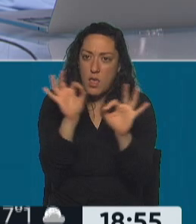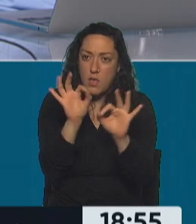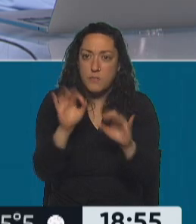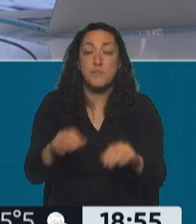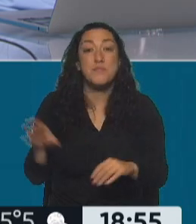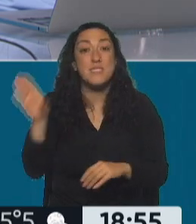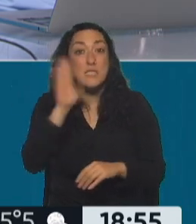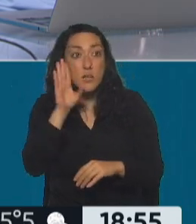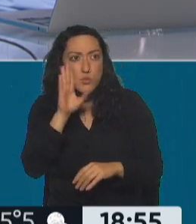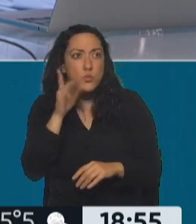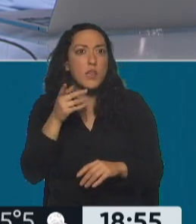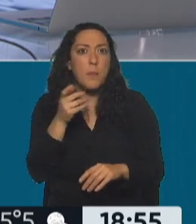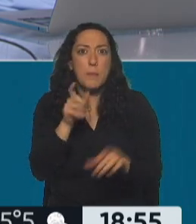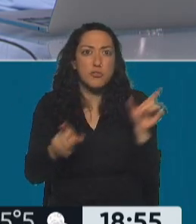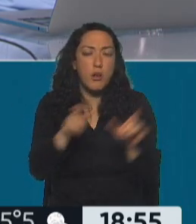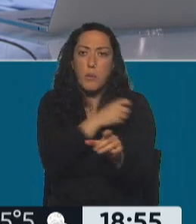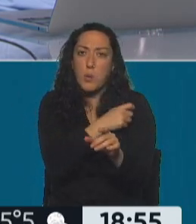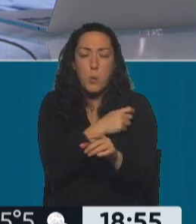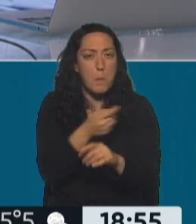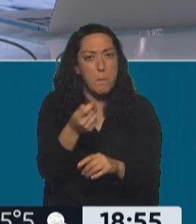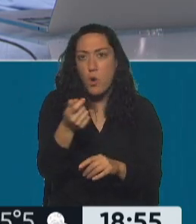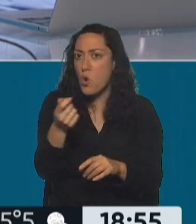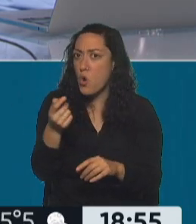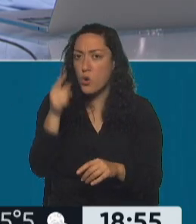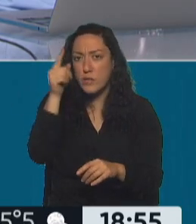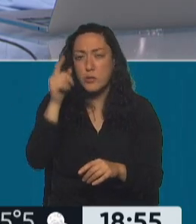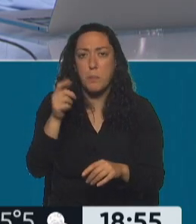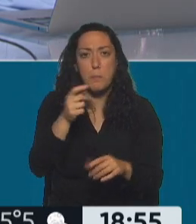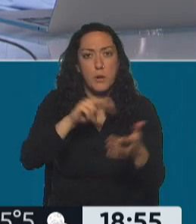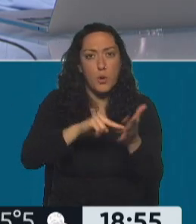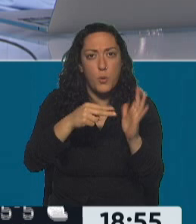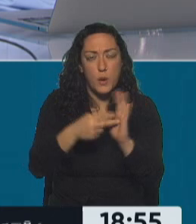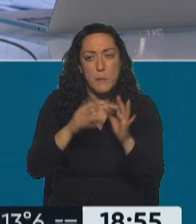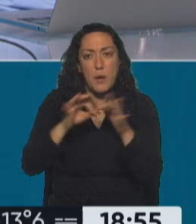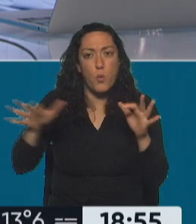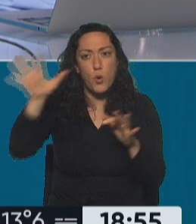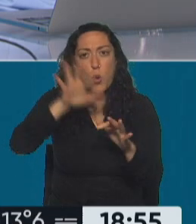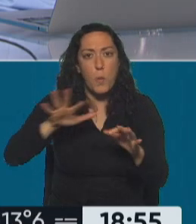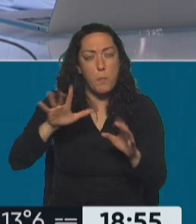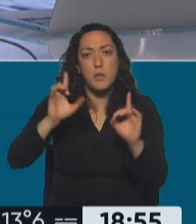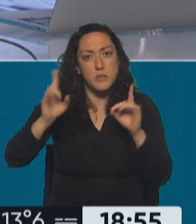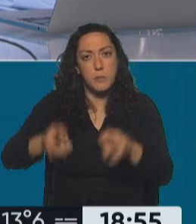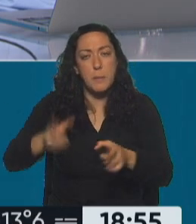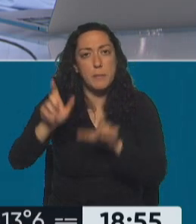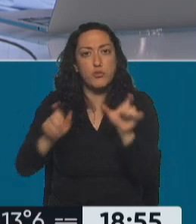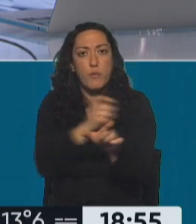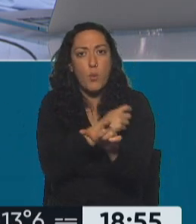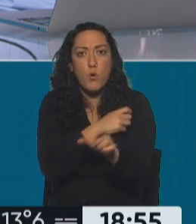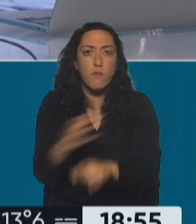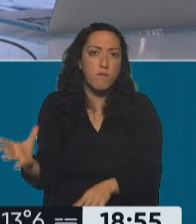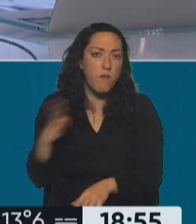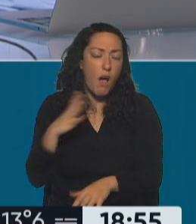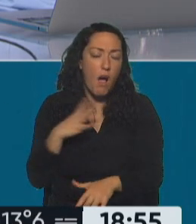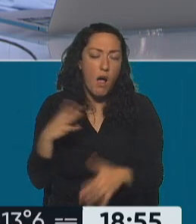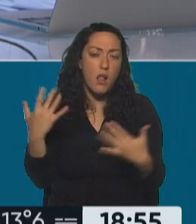Unidos tiene una gran cantidad de no vacunados. Es un problema. Y Europa también tiene una cantidad importante de no vacunados. Pero